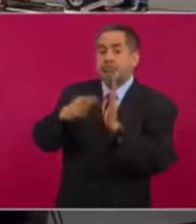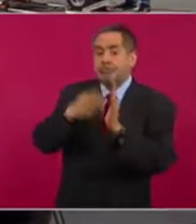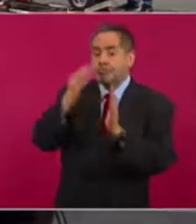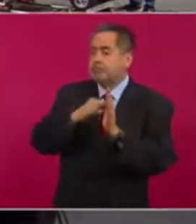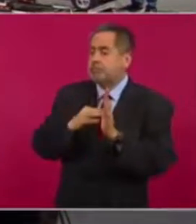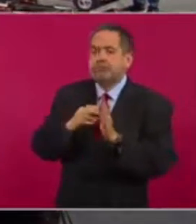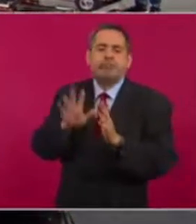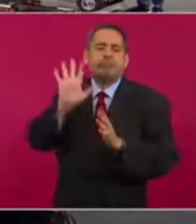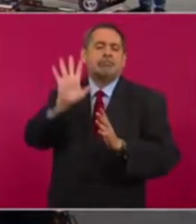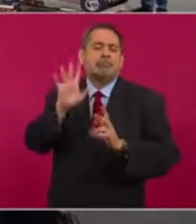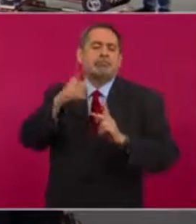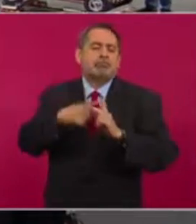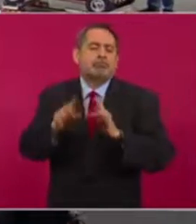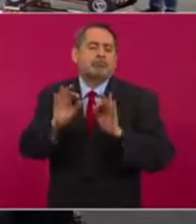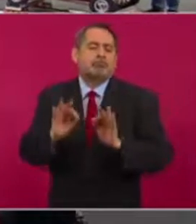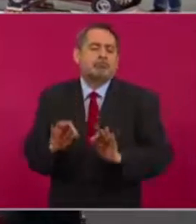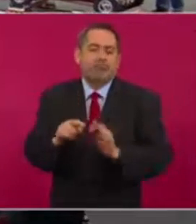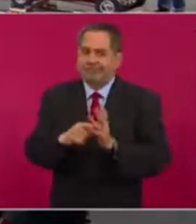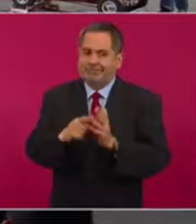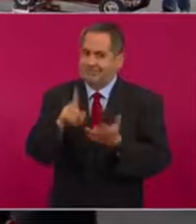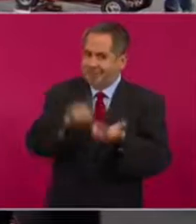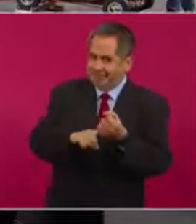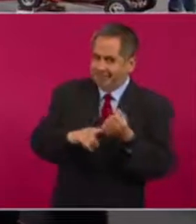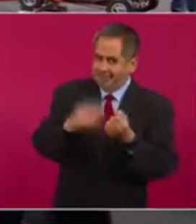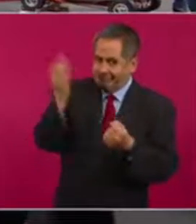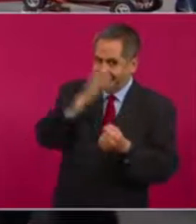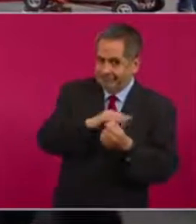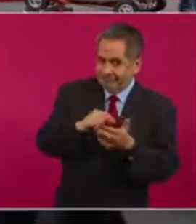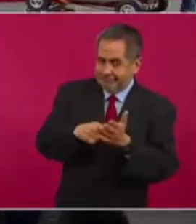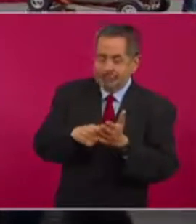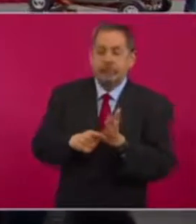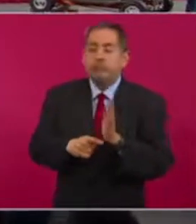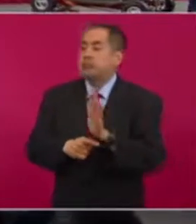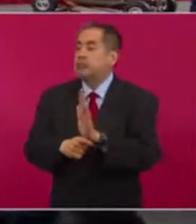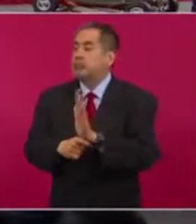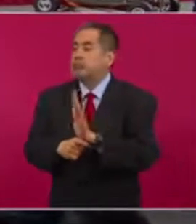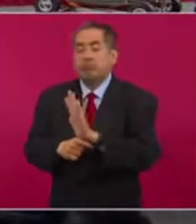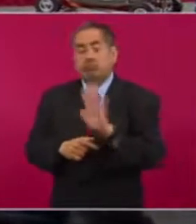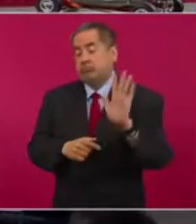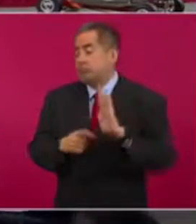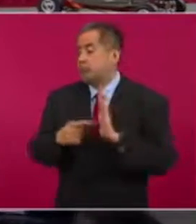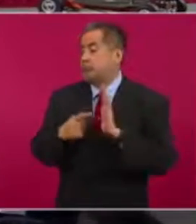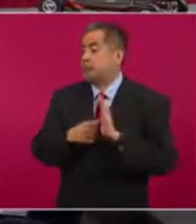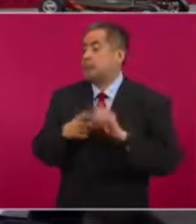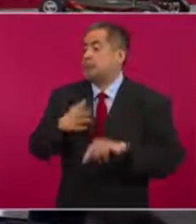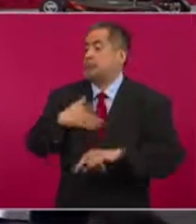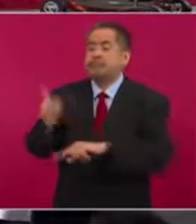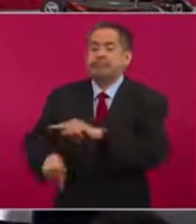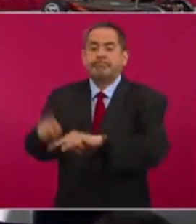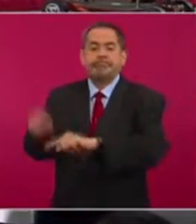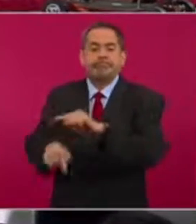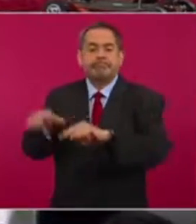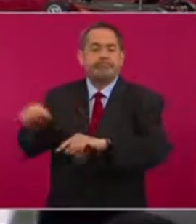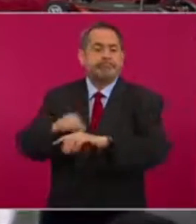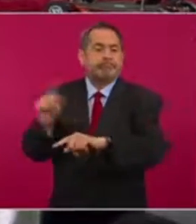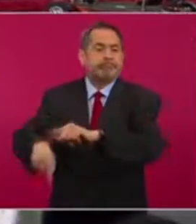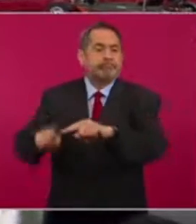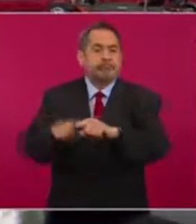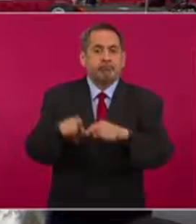legal, y lo pongo entre comillas porque es muy ilegal, a despojar a personas que son reales